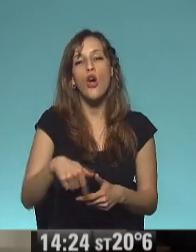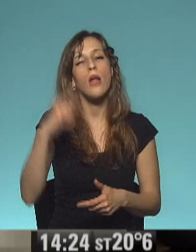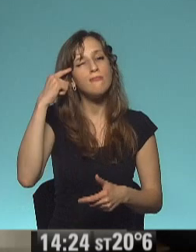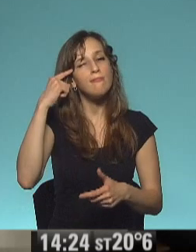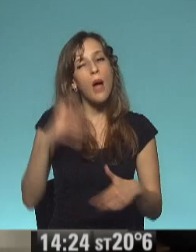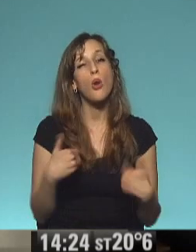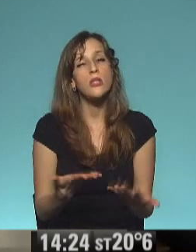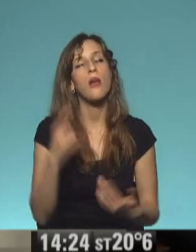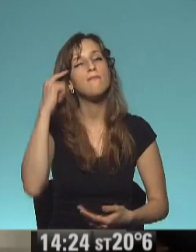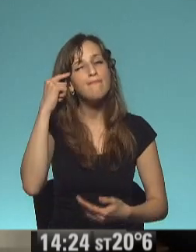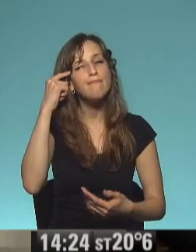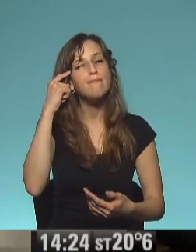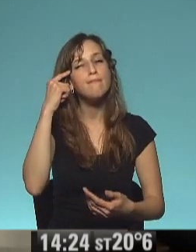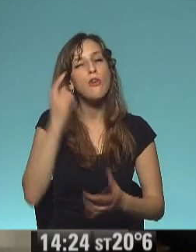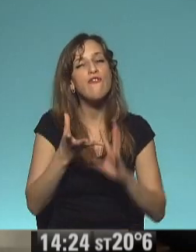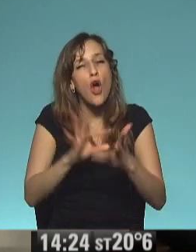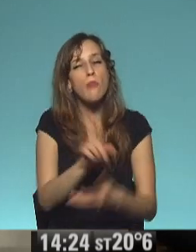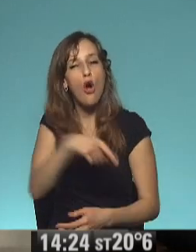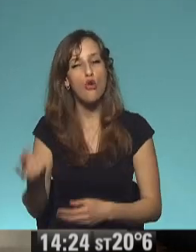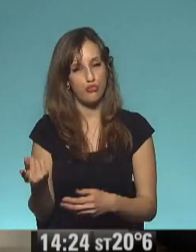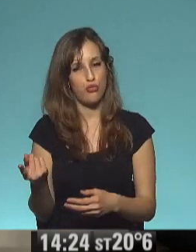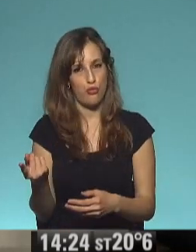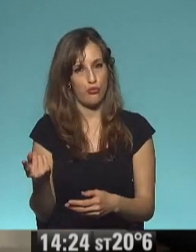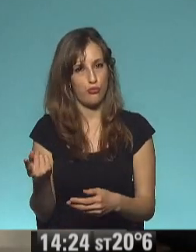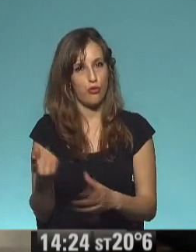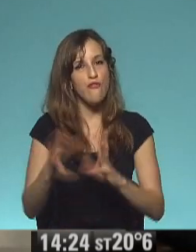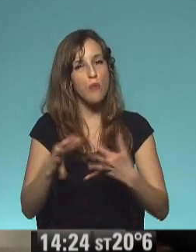justo. Un sistema más justo no es perseguir a nadie.